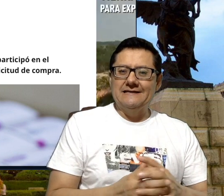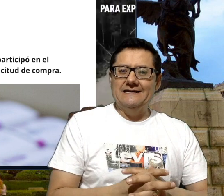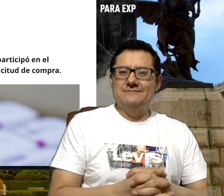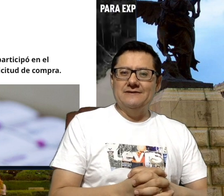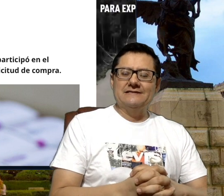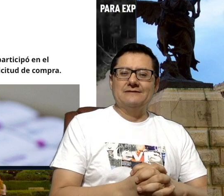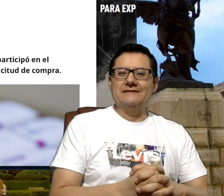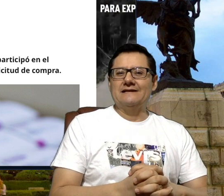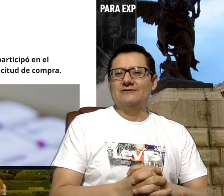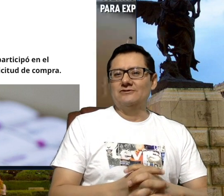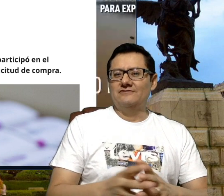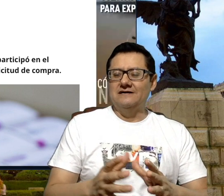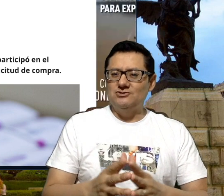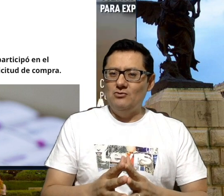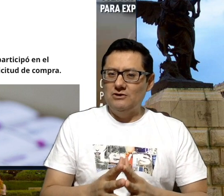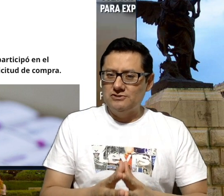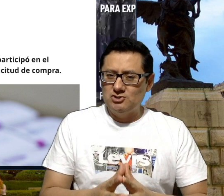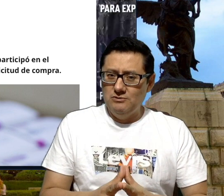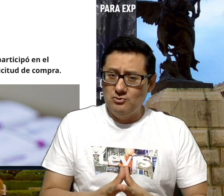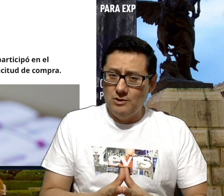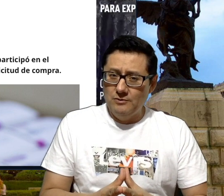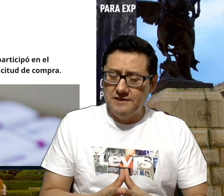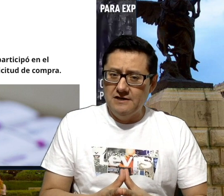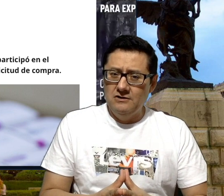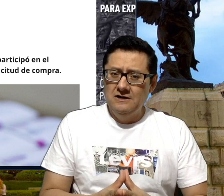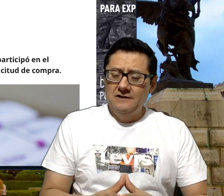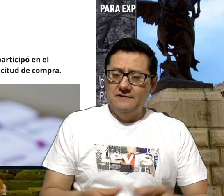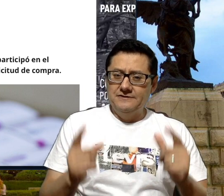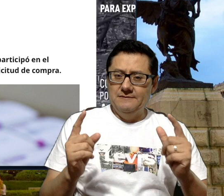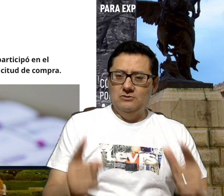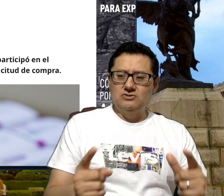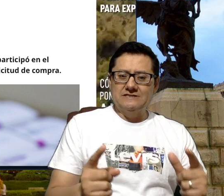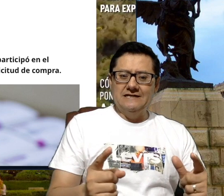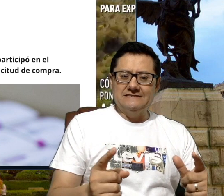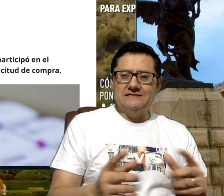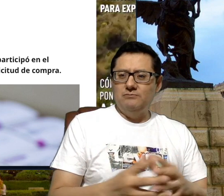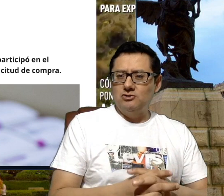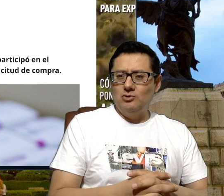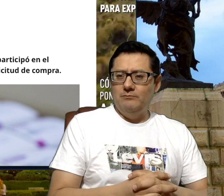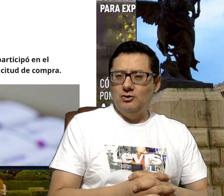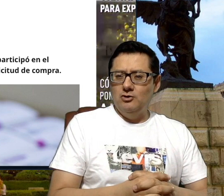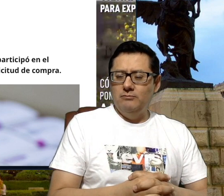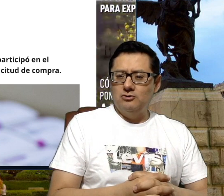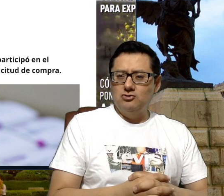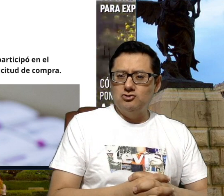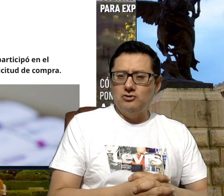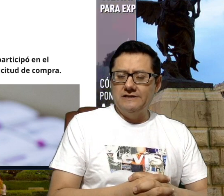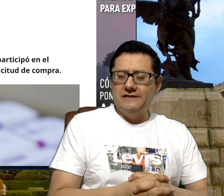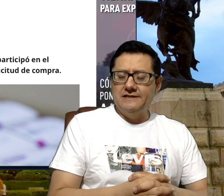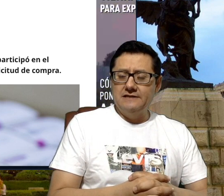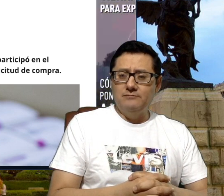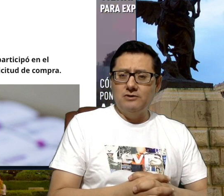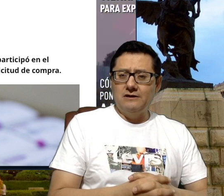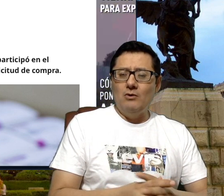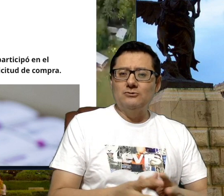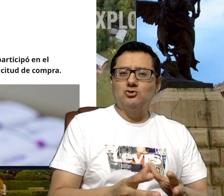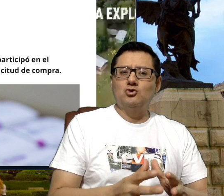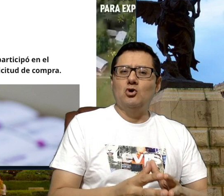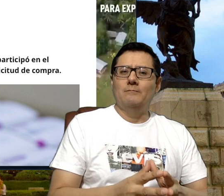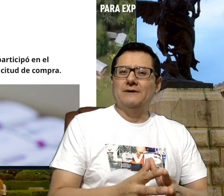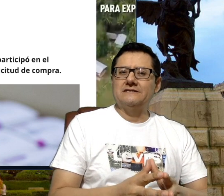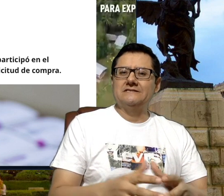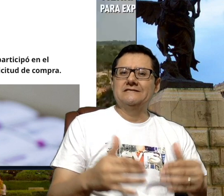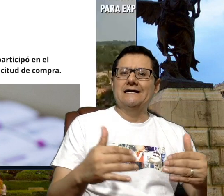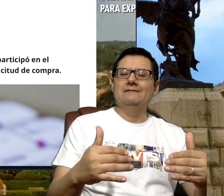para que te llegue inmediatamente la notificación cuando se suba un nuevo video. De antemano, muchas gracias por tu apoyo, por tu solidaridad, porque cuando